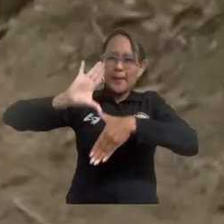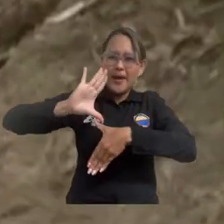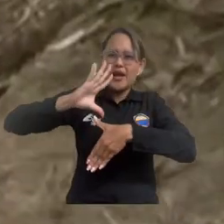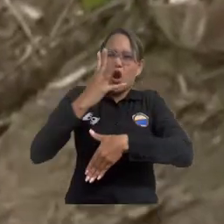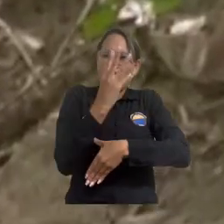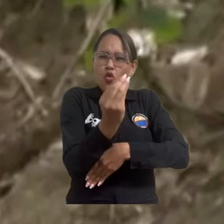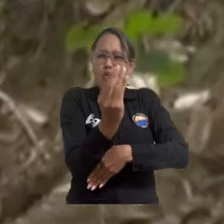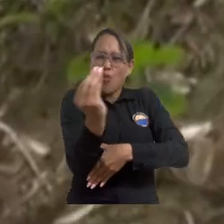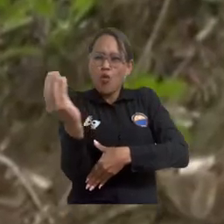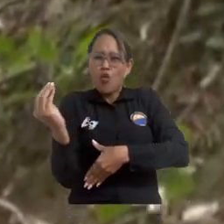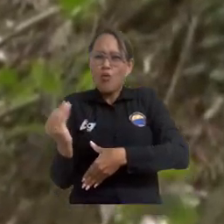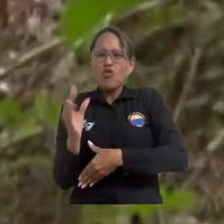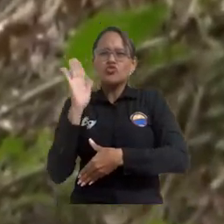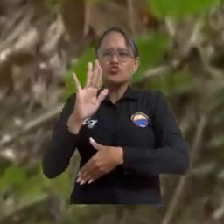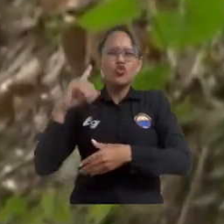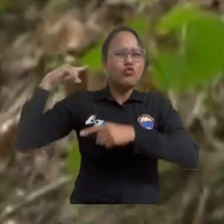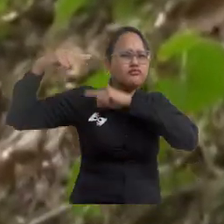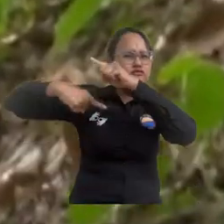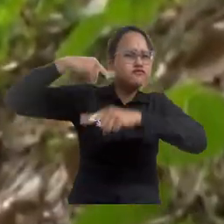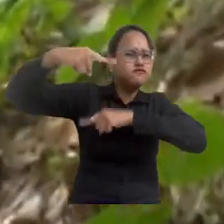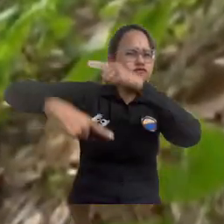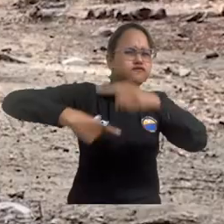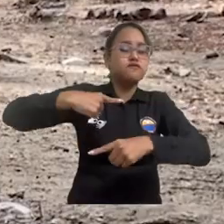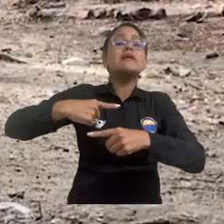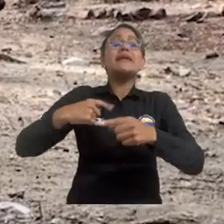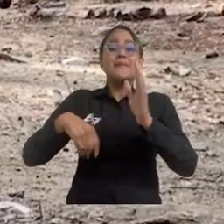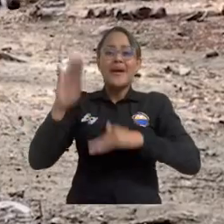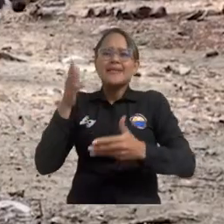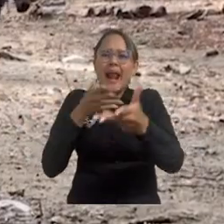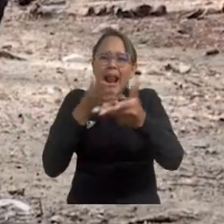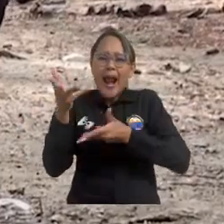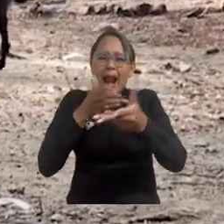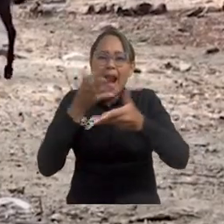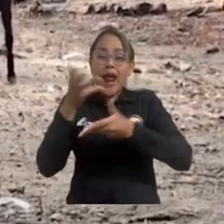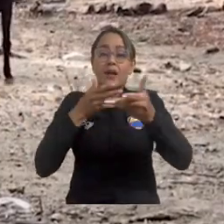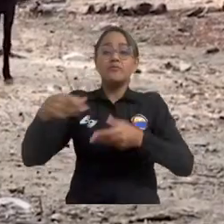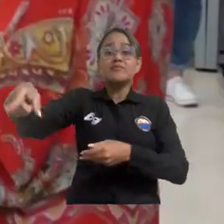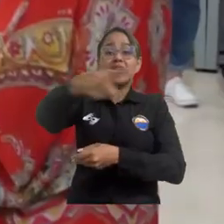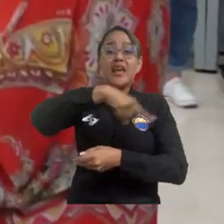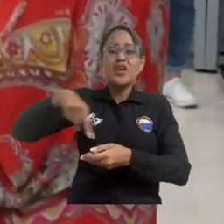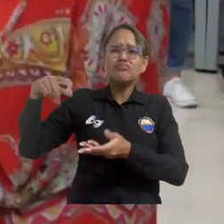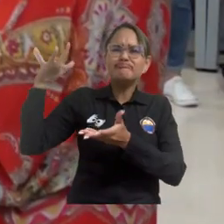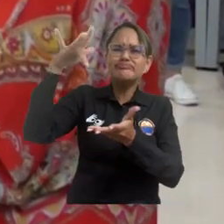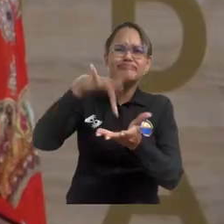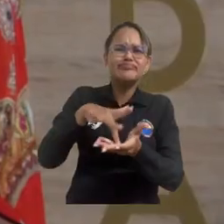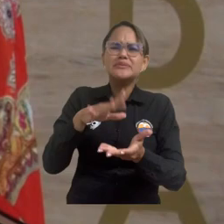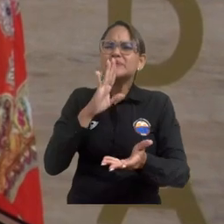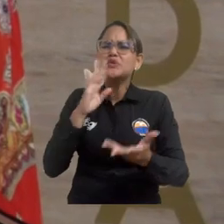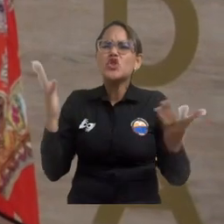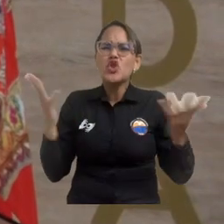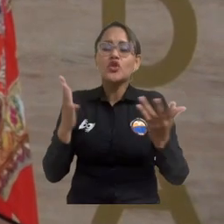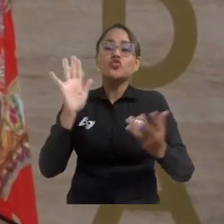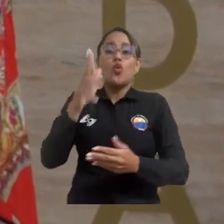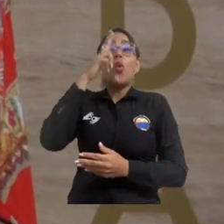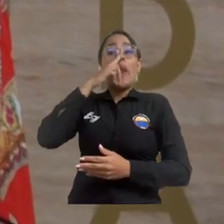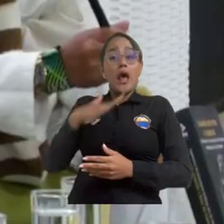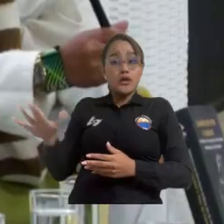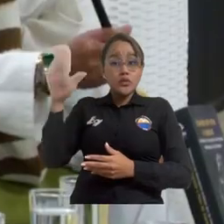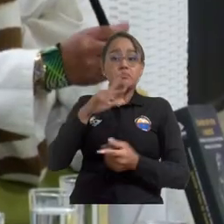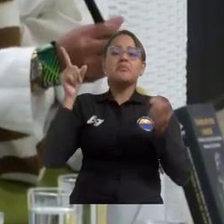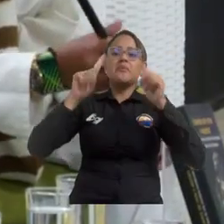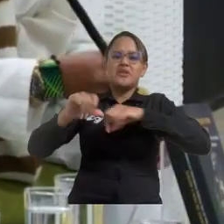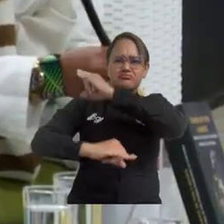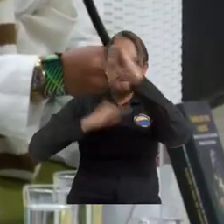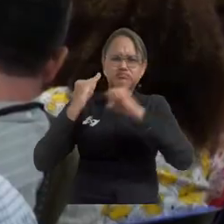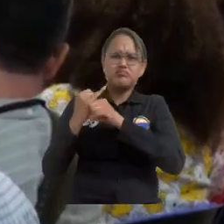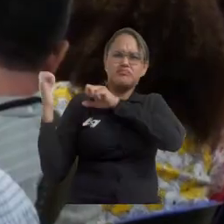Territorios, Territorializaciones y Saberes Ancestrales en Fronteras, que contó con la participación de invitados nacionales, extranjeros, miembros